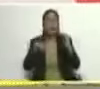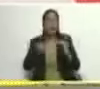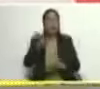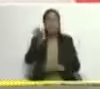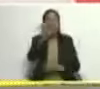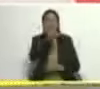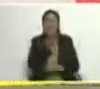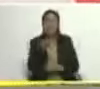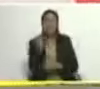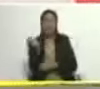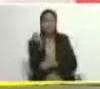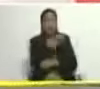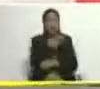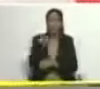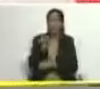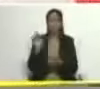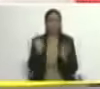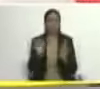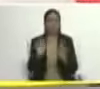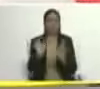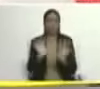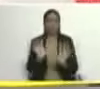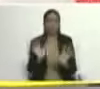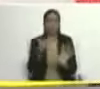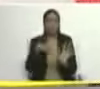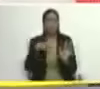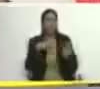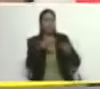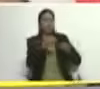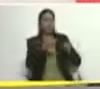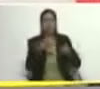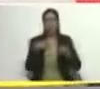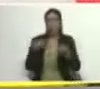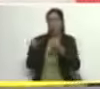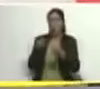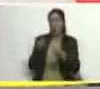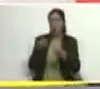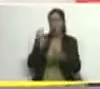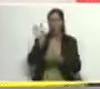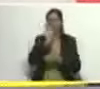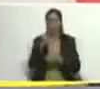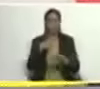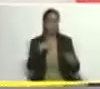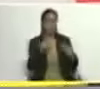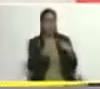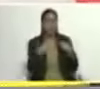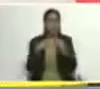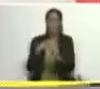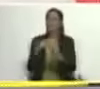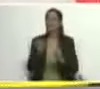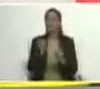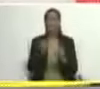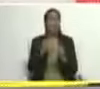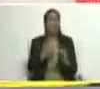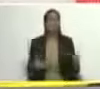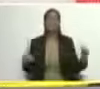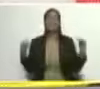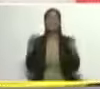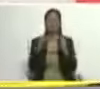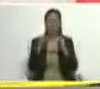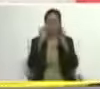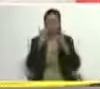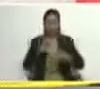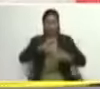no hay países que quieran hegemonizar o dominar a unos o a otros. Aquí todos somos iguales. En el ALBA